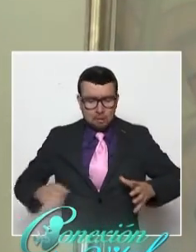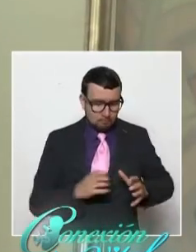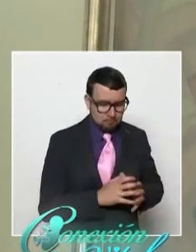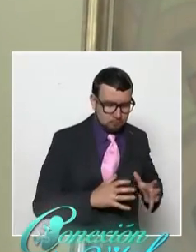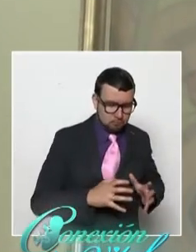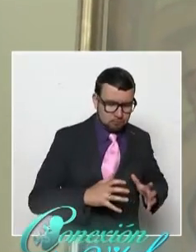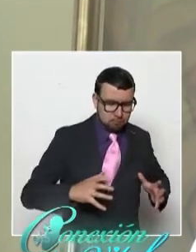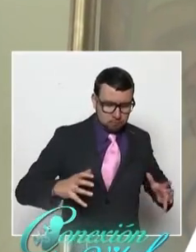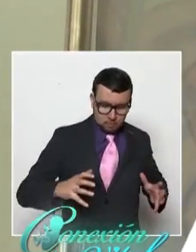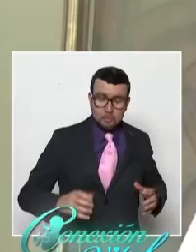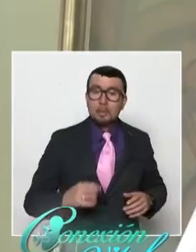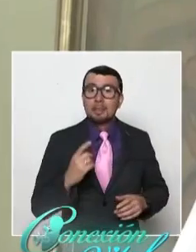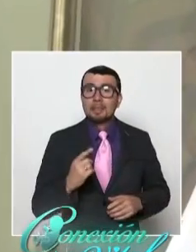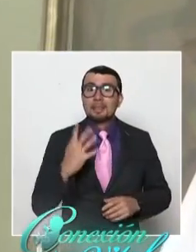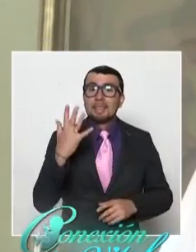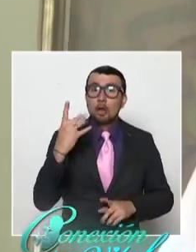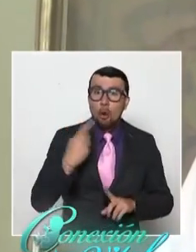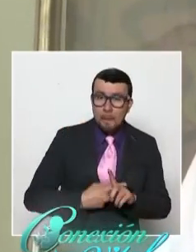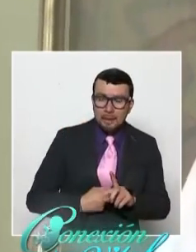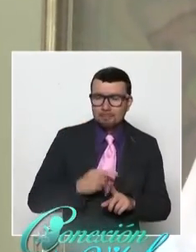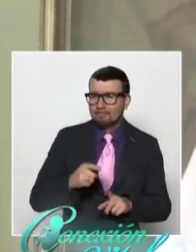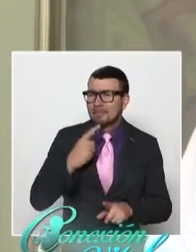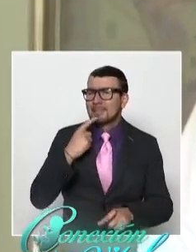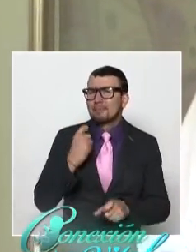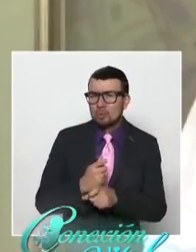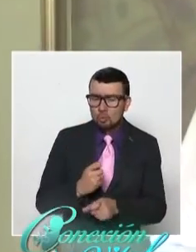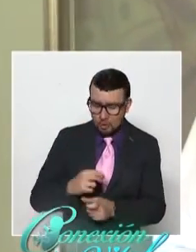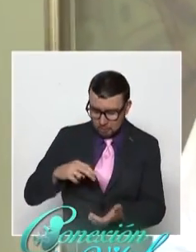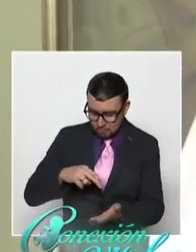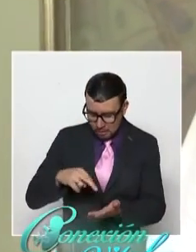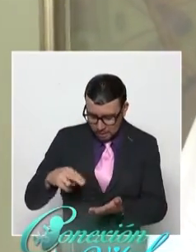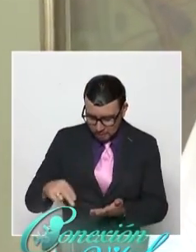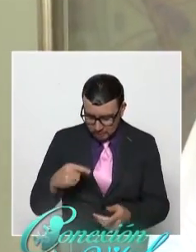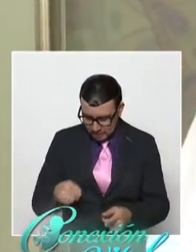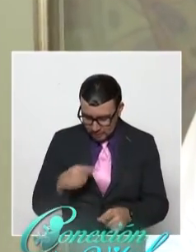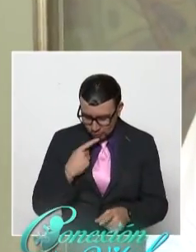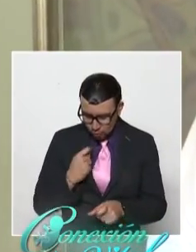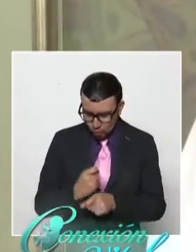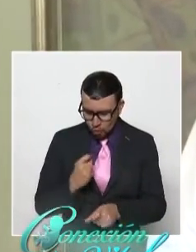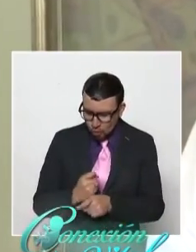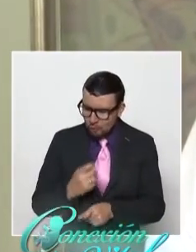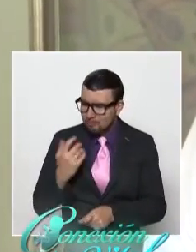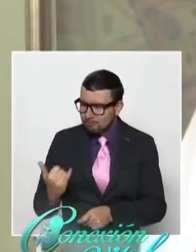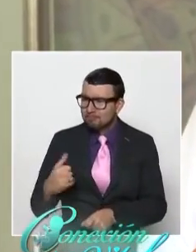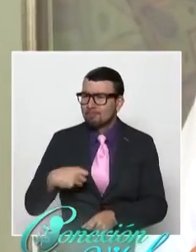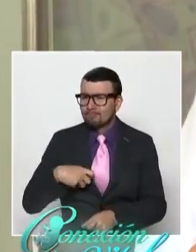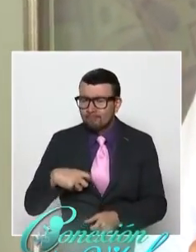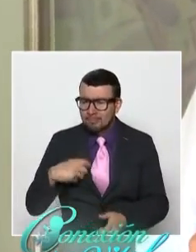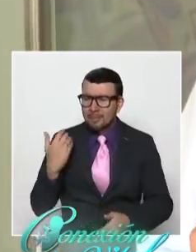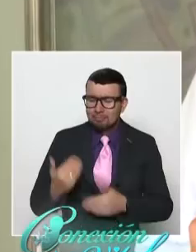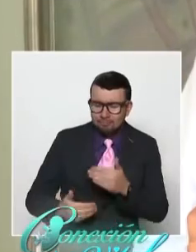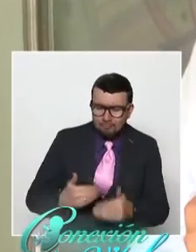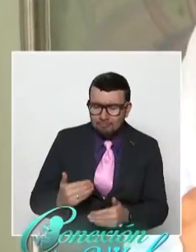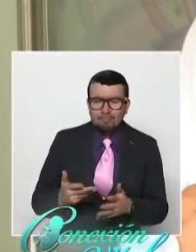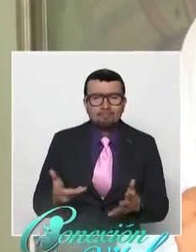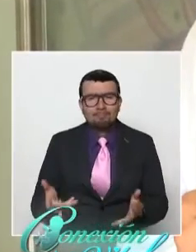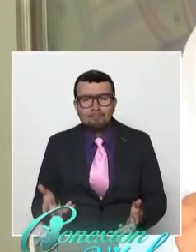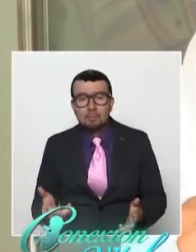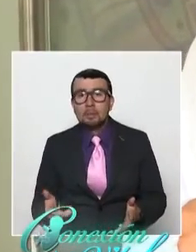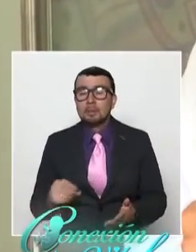ya a la paciente le cuesta dificultad la marcha, el dolor ha aumentado, ha presentado